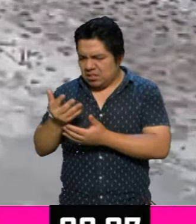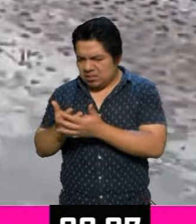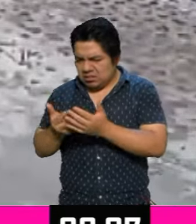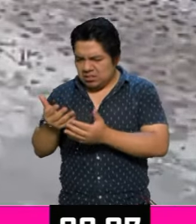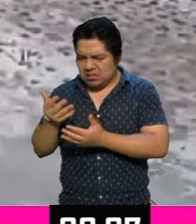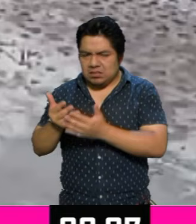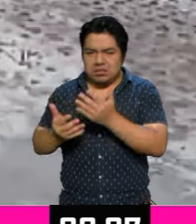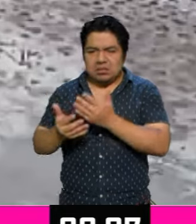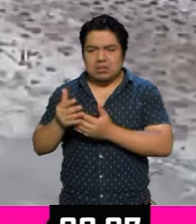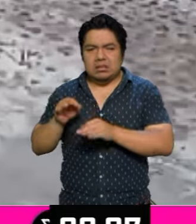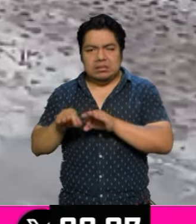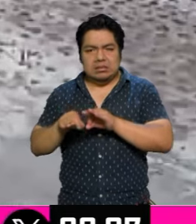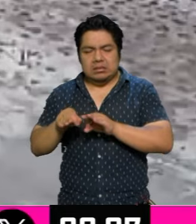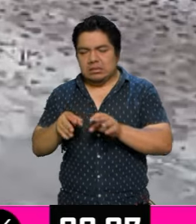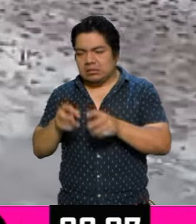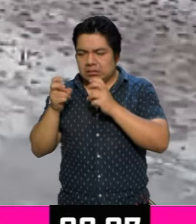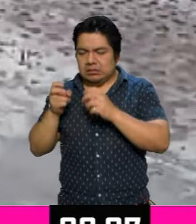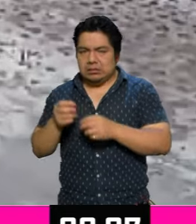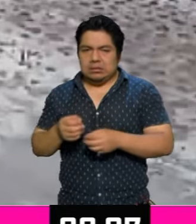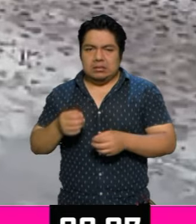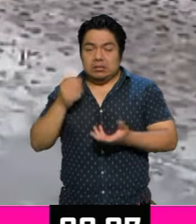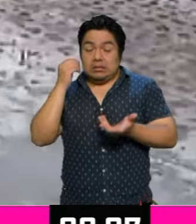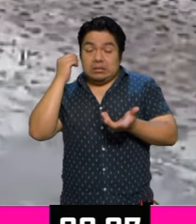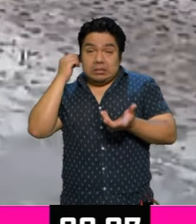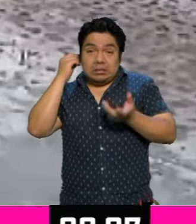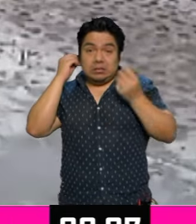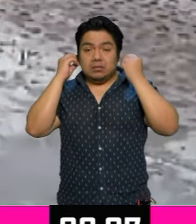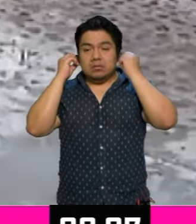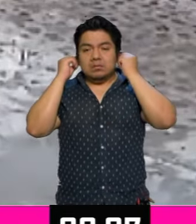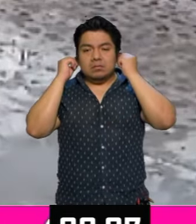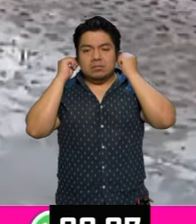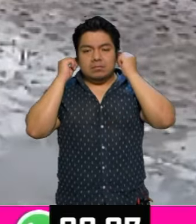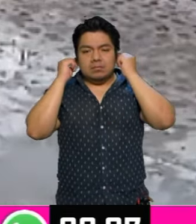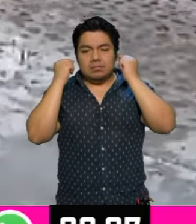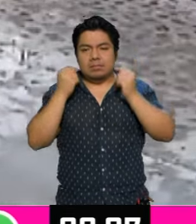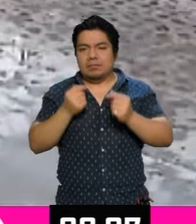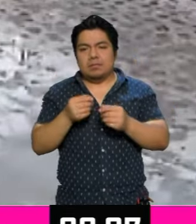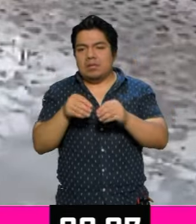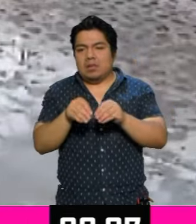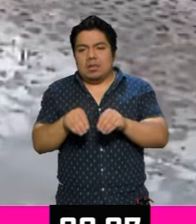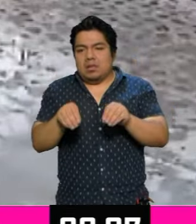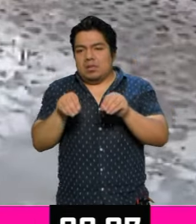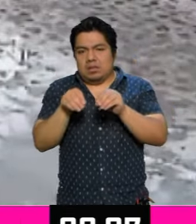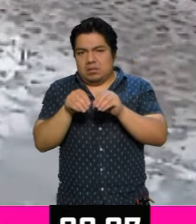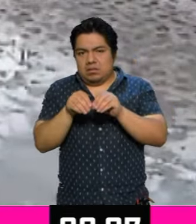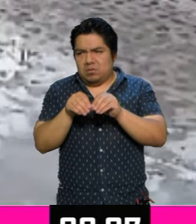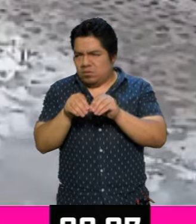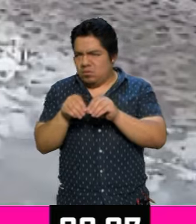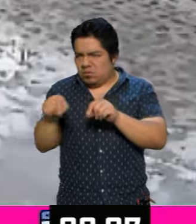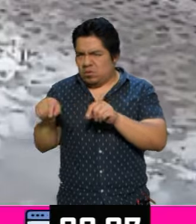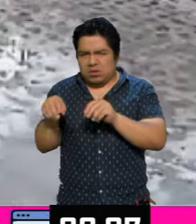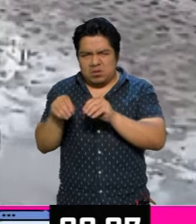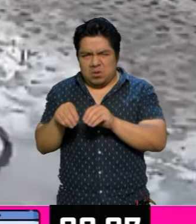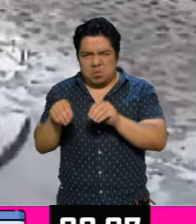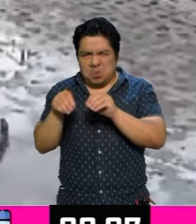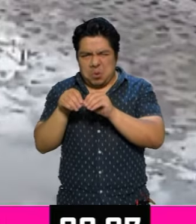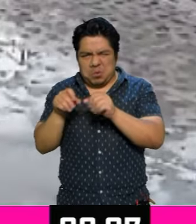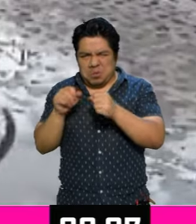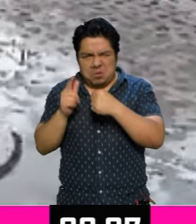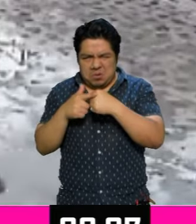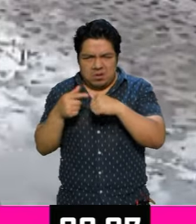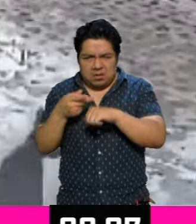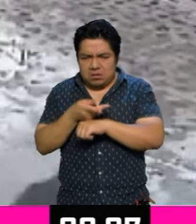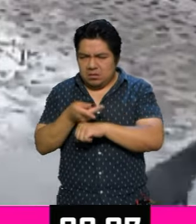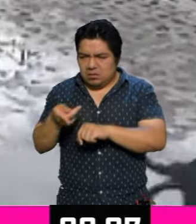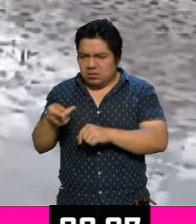se lo están arrastrando. Señora. Pobrecita, señora. ¿Es un bolso de mano? ¿A eso se refieren? Puede ¿O algo ser. En la mano?